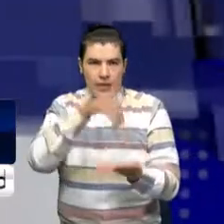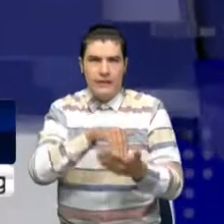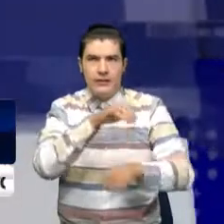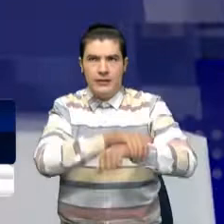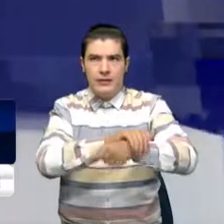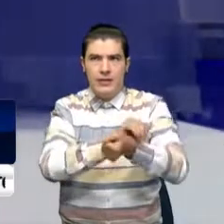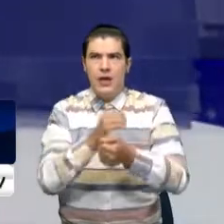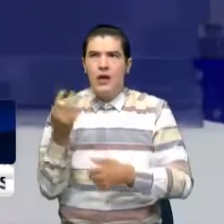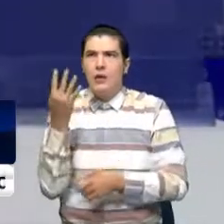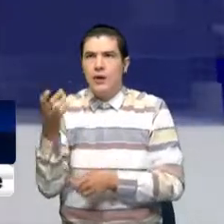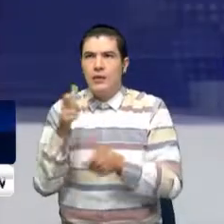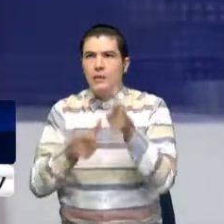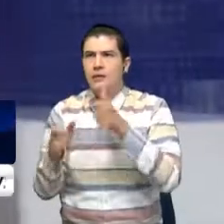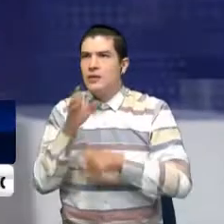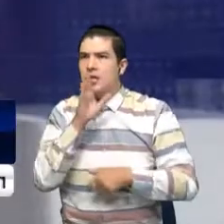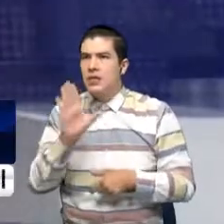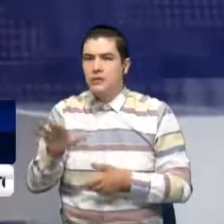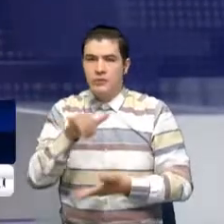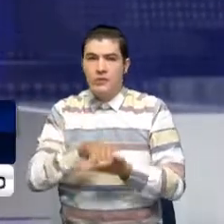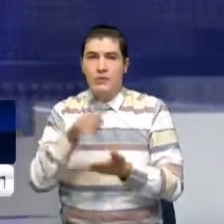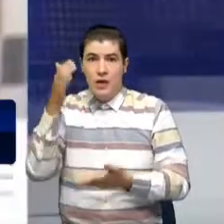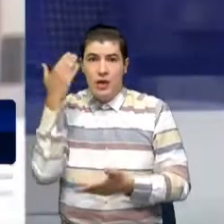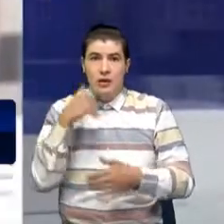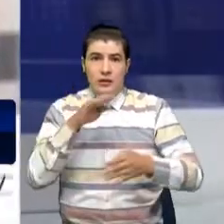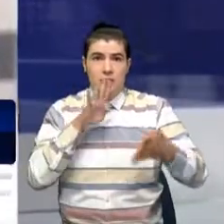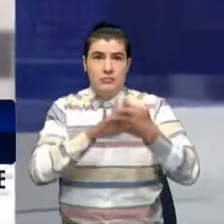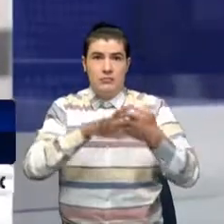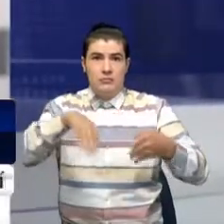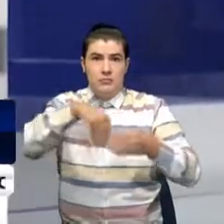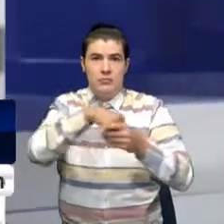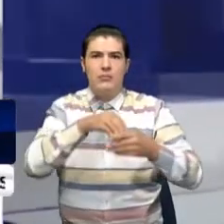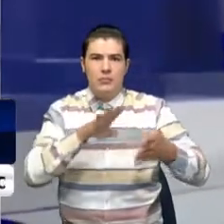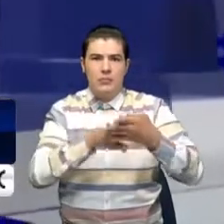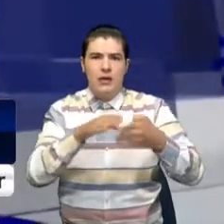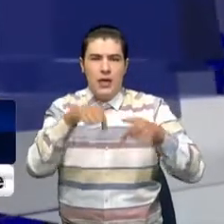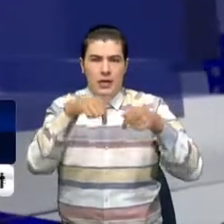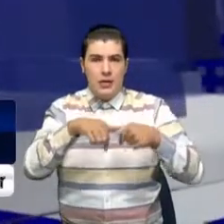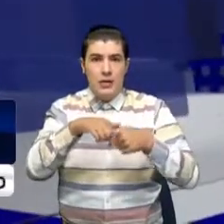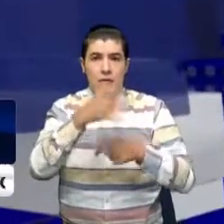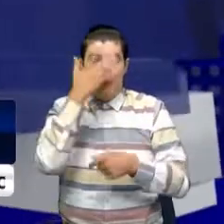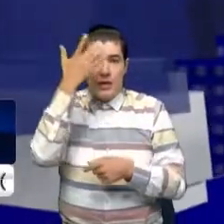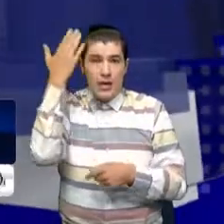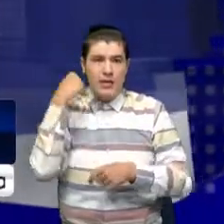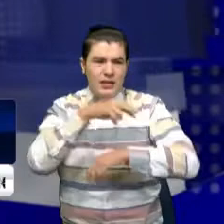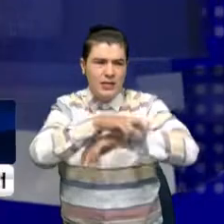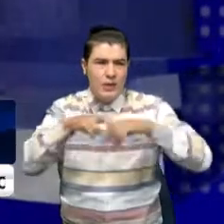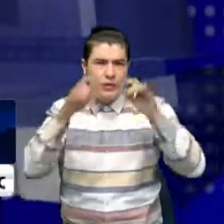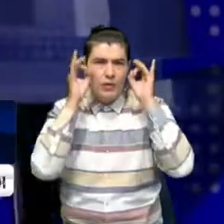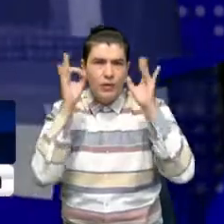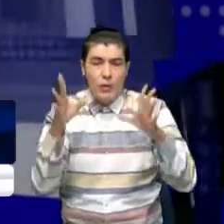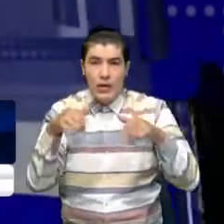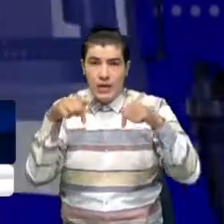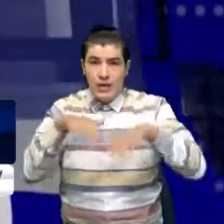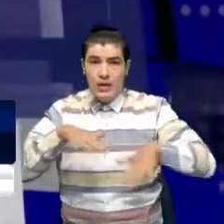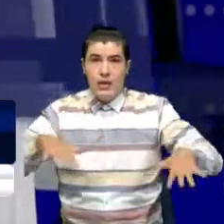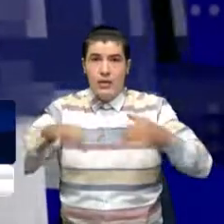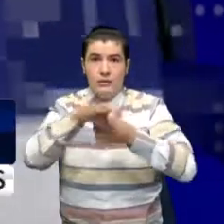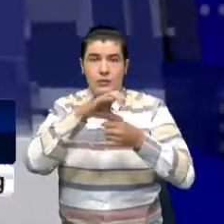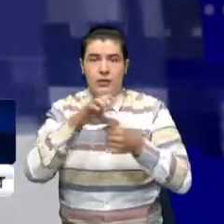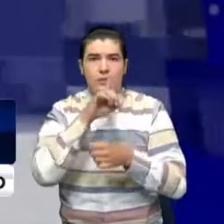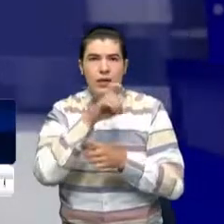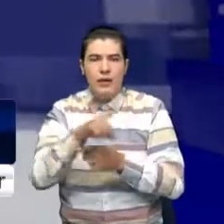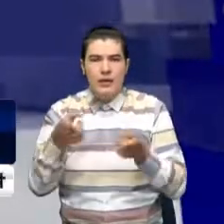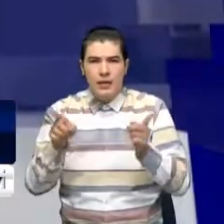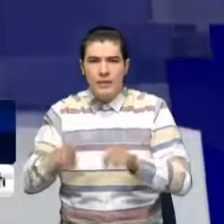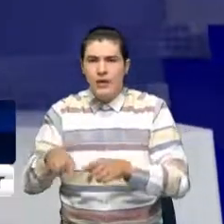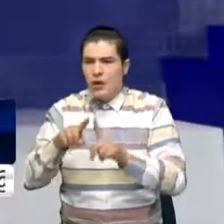cuatro presuntos delincuentes que tienen medidas de aseguramiento con detención intramural por hurto calificado y agravado concierto para